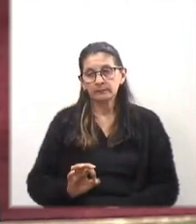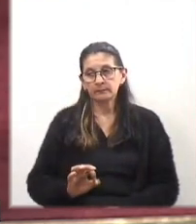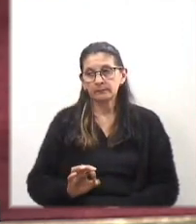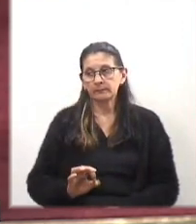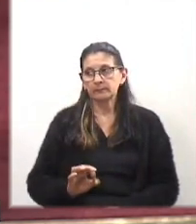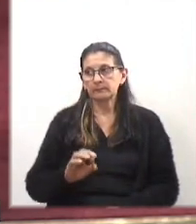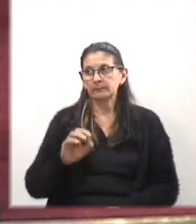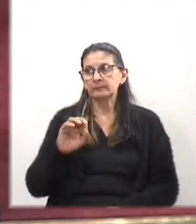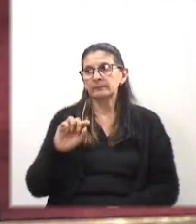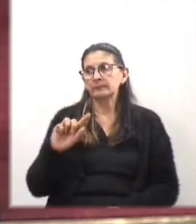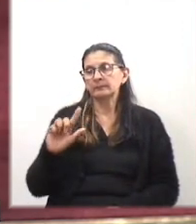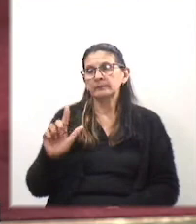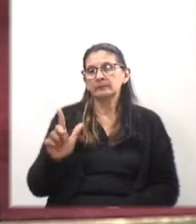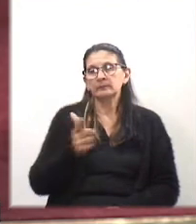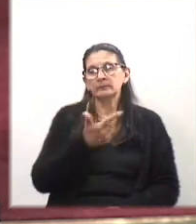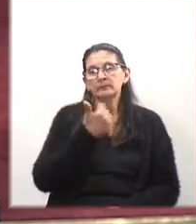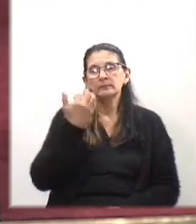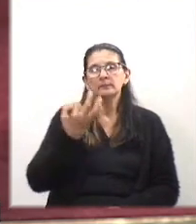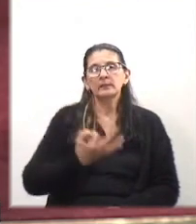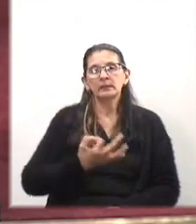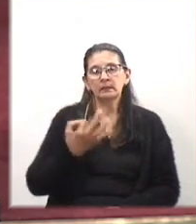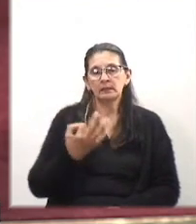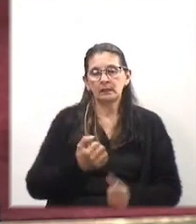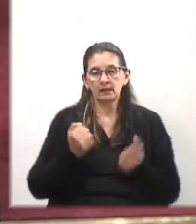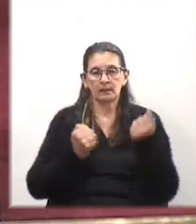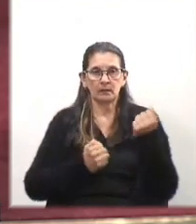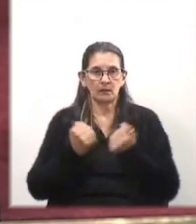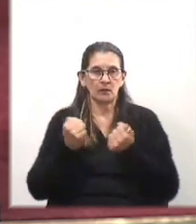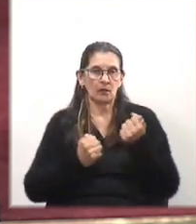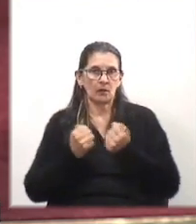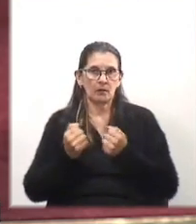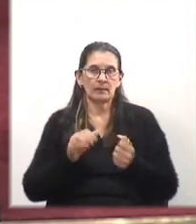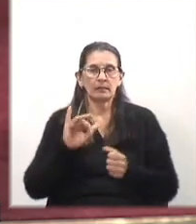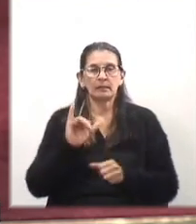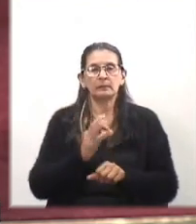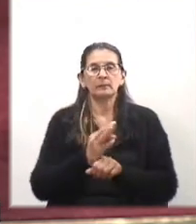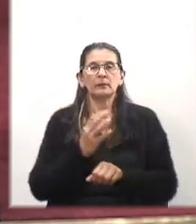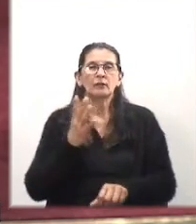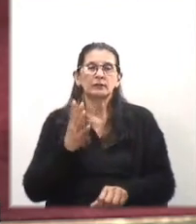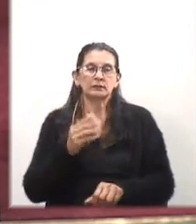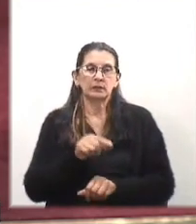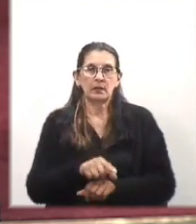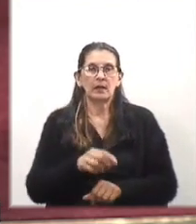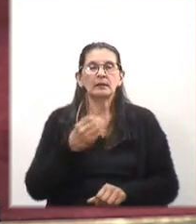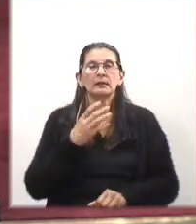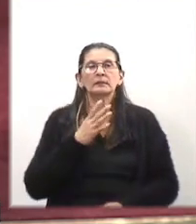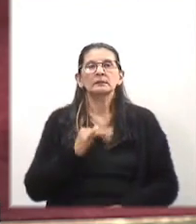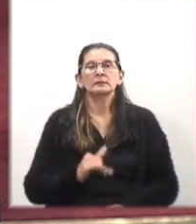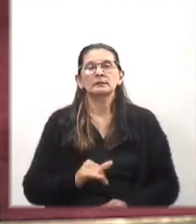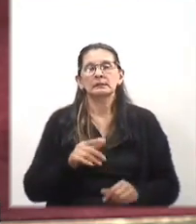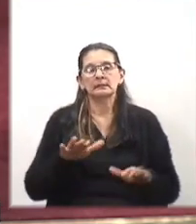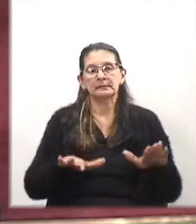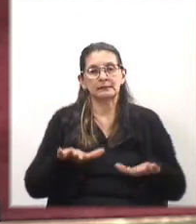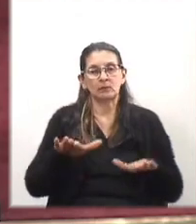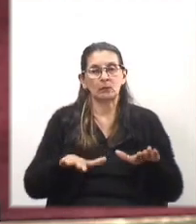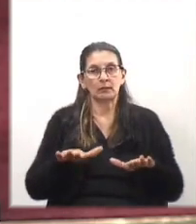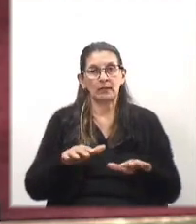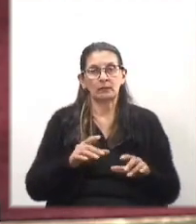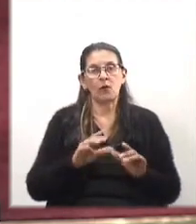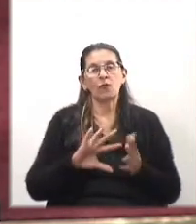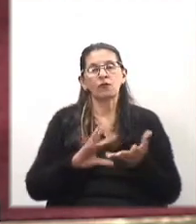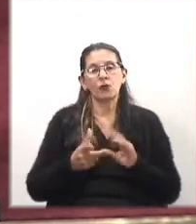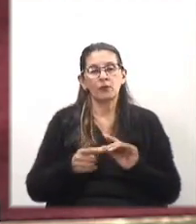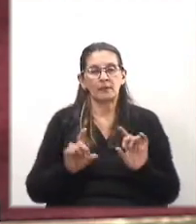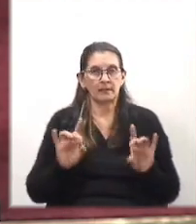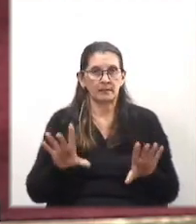no se considera la realidad laboral y económica de gran parte de los profesionales de este país, que desempeñan simultáneamente en forma